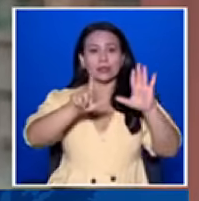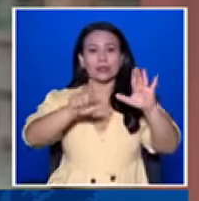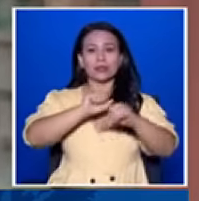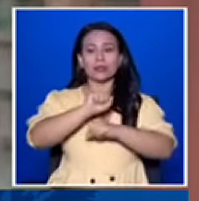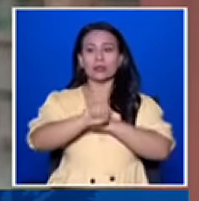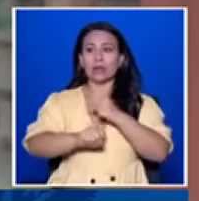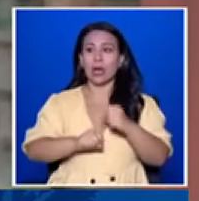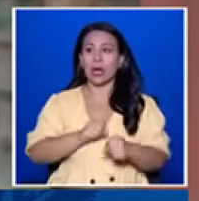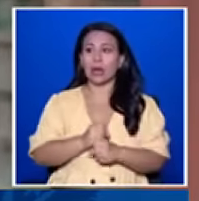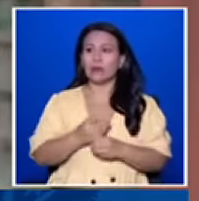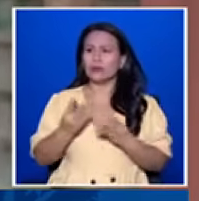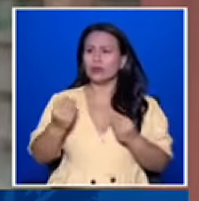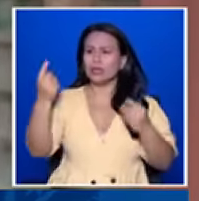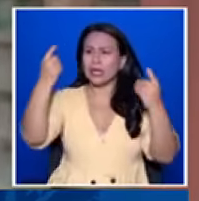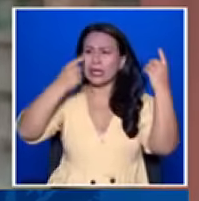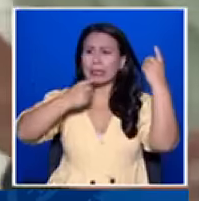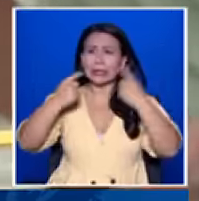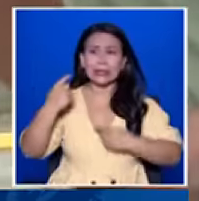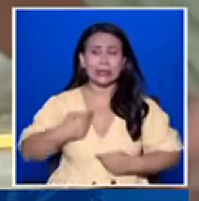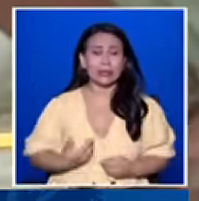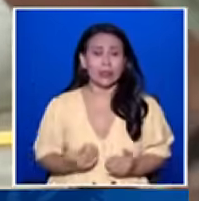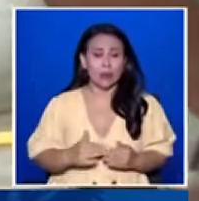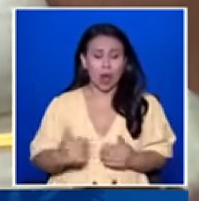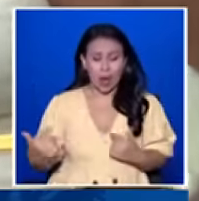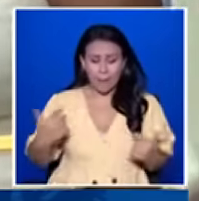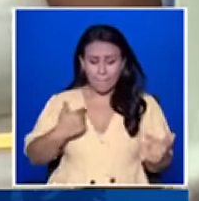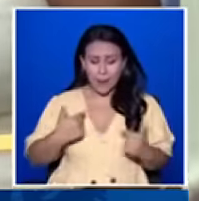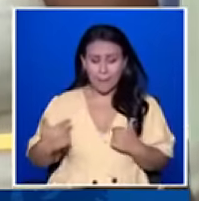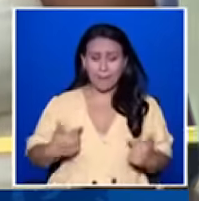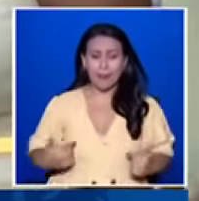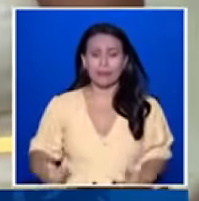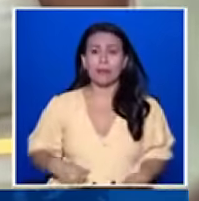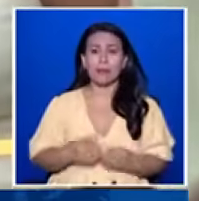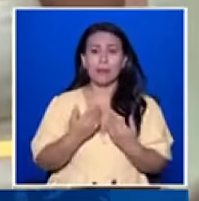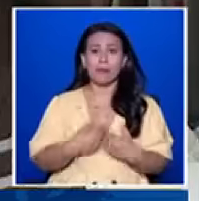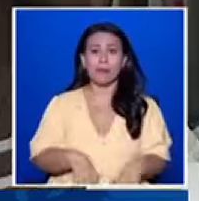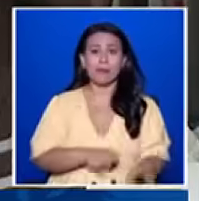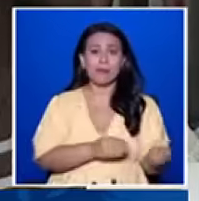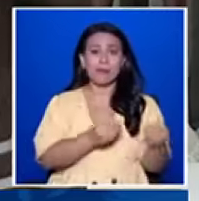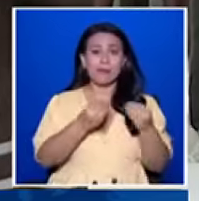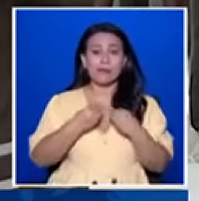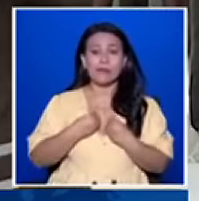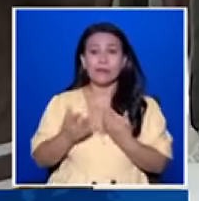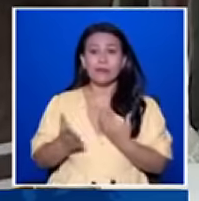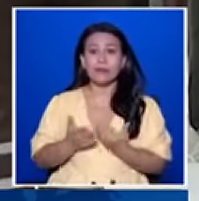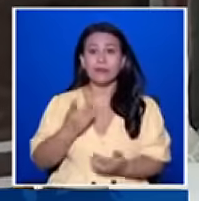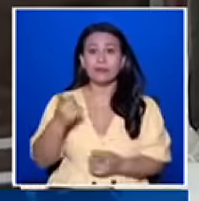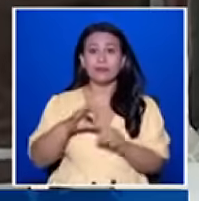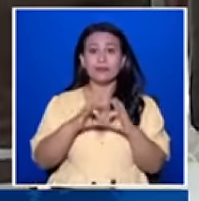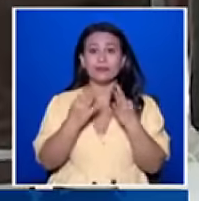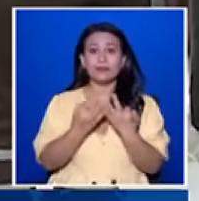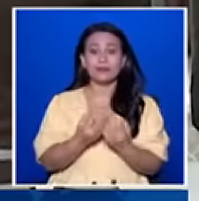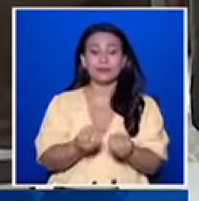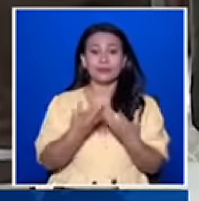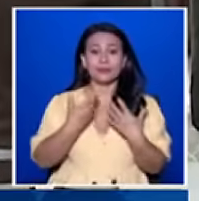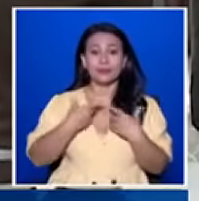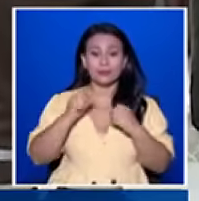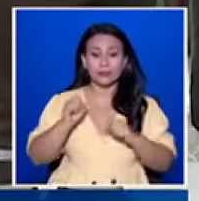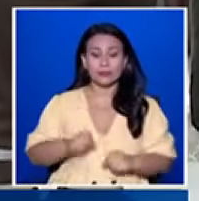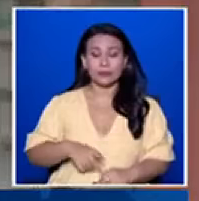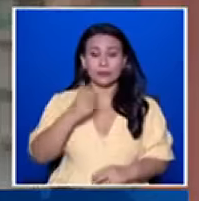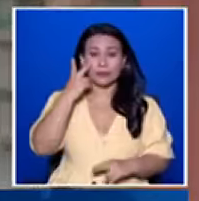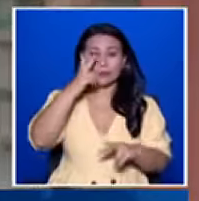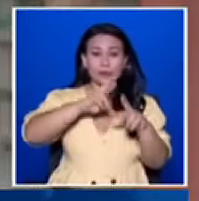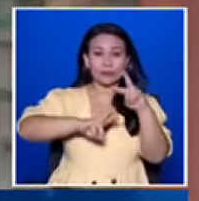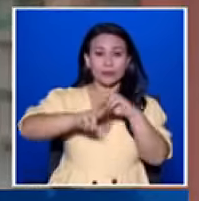que presentaba varias heridas similares a las del paso de proyectil de arma de fuego. Es poca la información que nos han facilitado los familiares, pero se pudo identificar